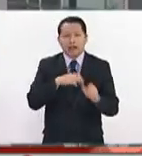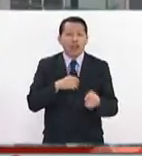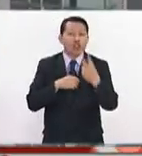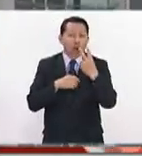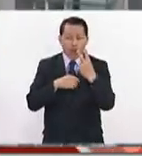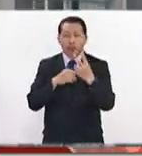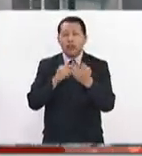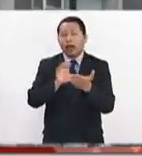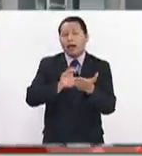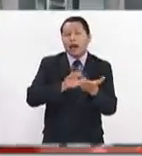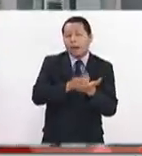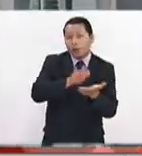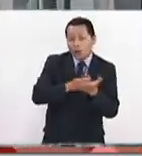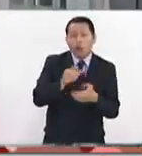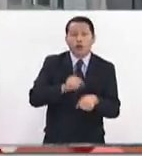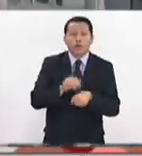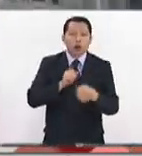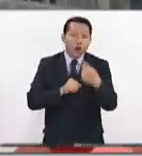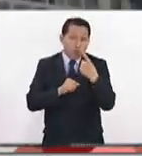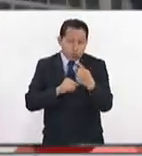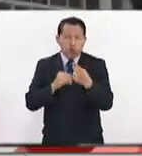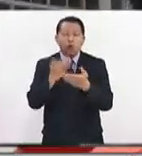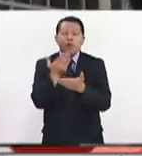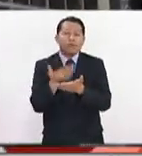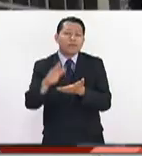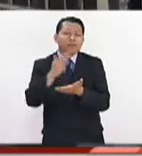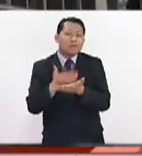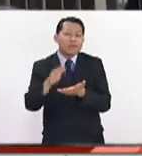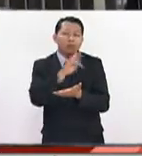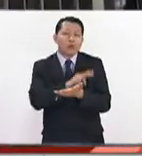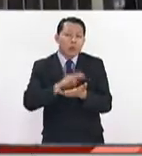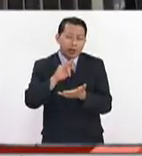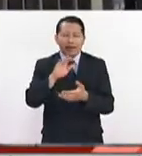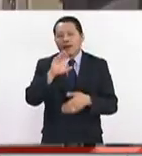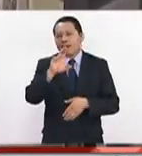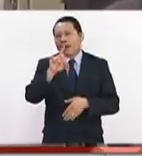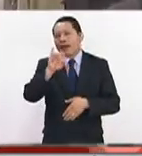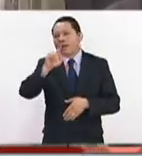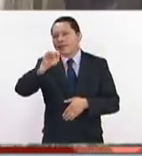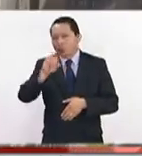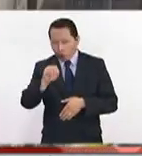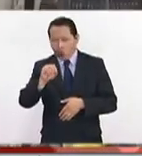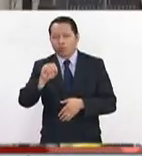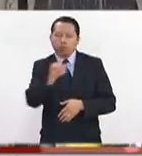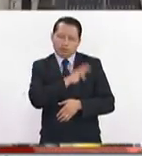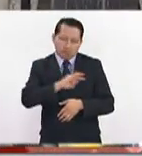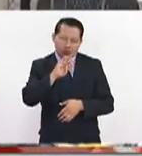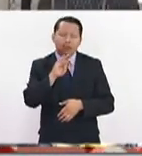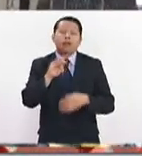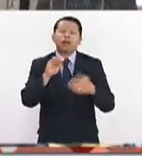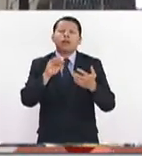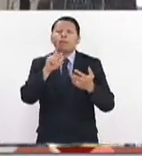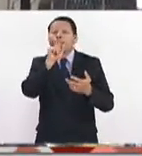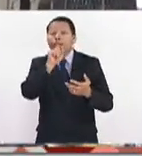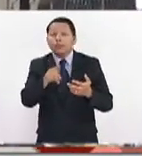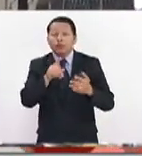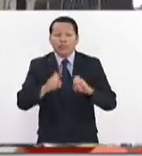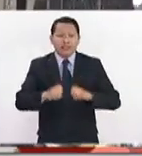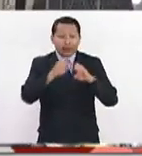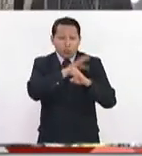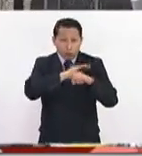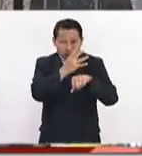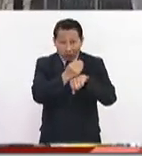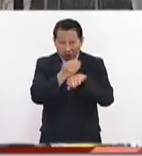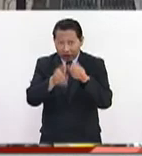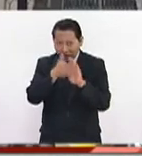de apoyos. Número uno, un financiamiento, créditos blandos por un lado, pero otro, la posibilidad de que esos edificios puedan